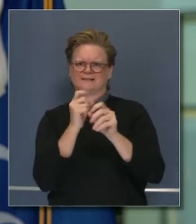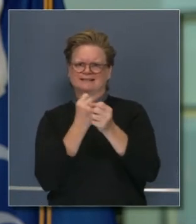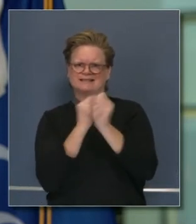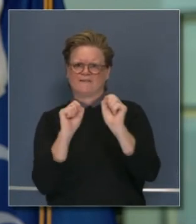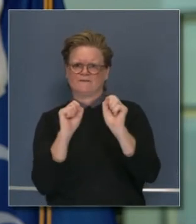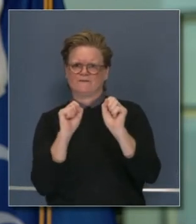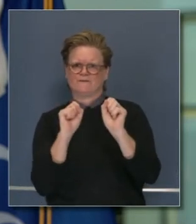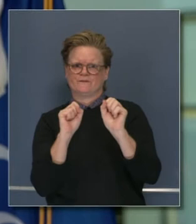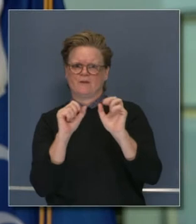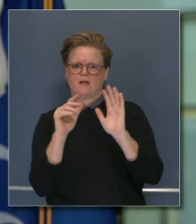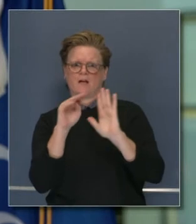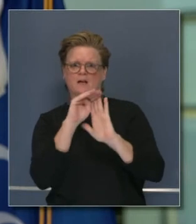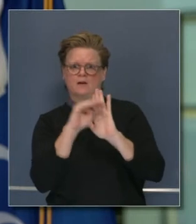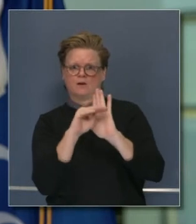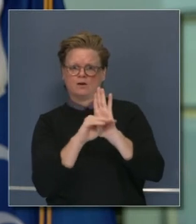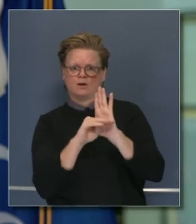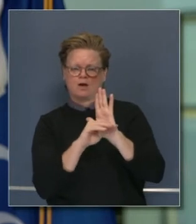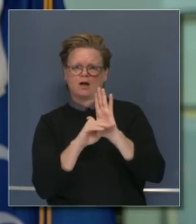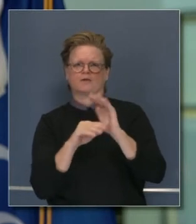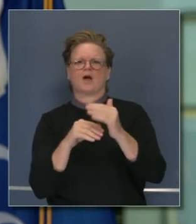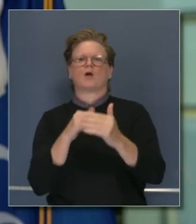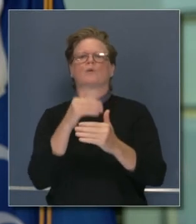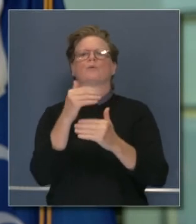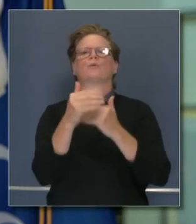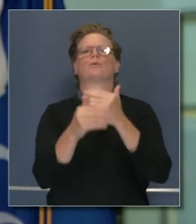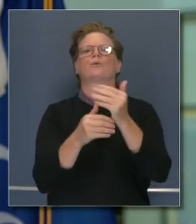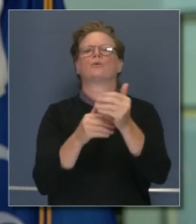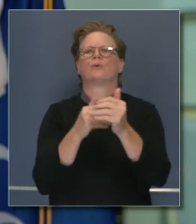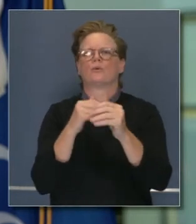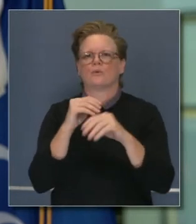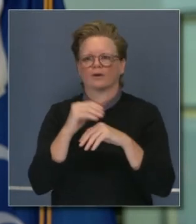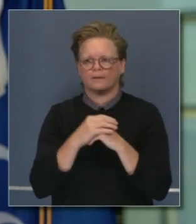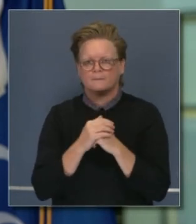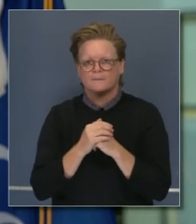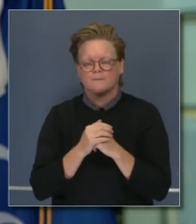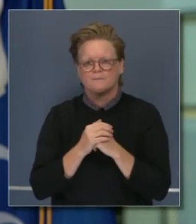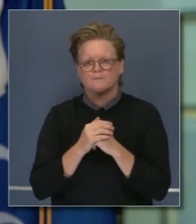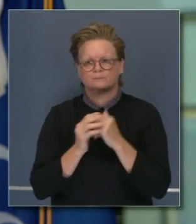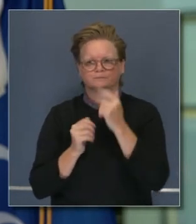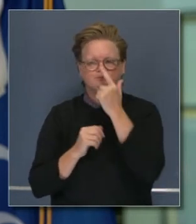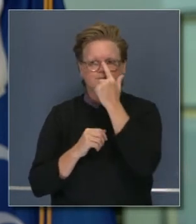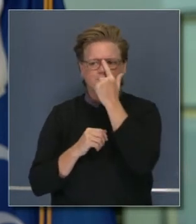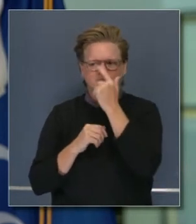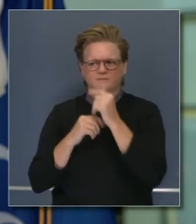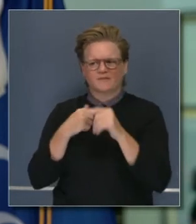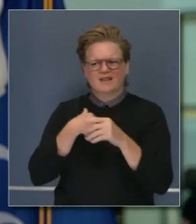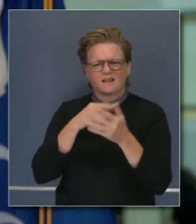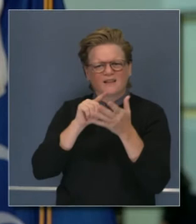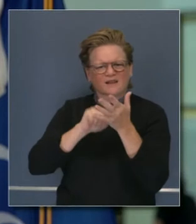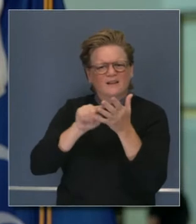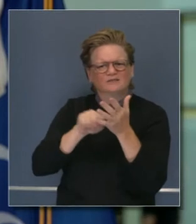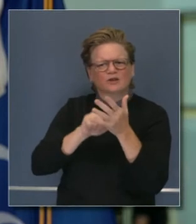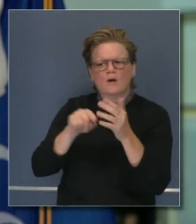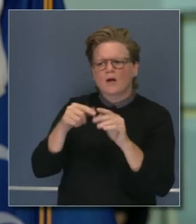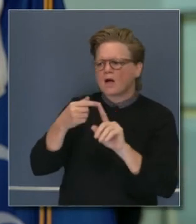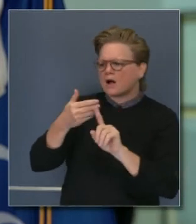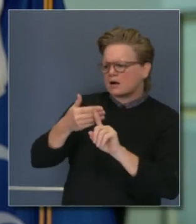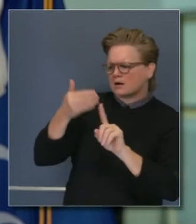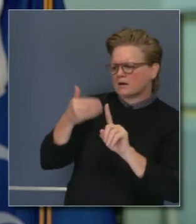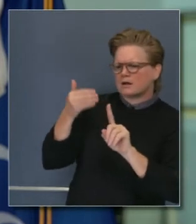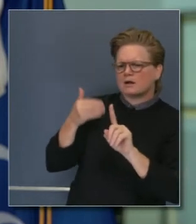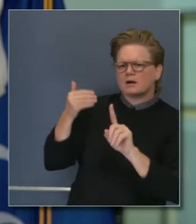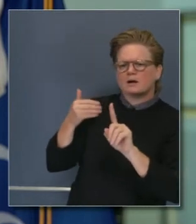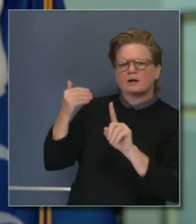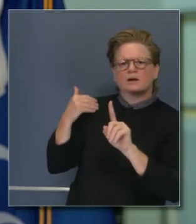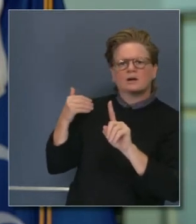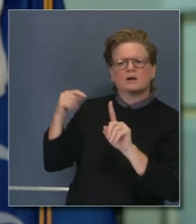en que esta es la forma apropiada de proceder. También hablamos mucho de pruebas, aislamiento,